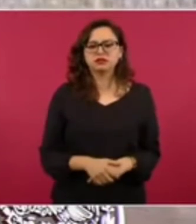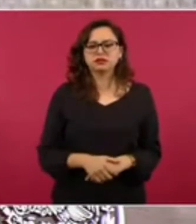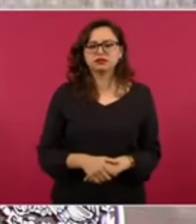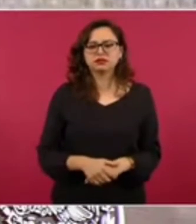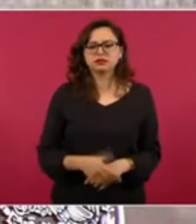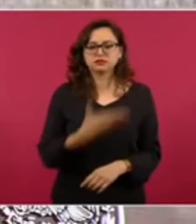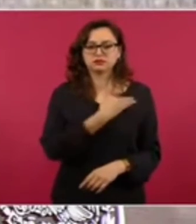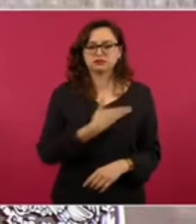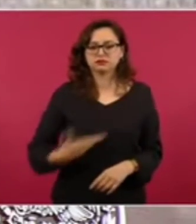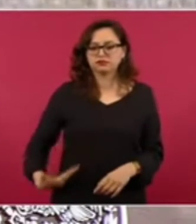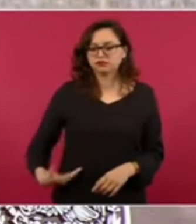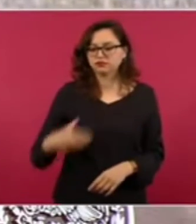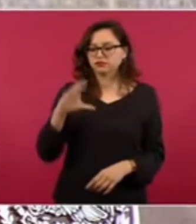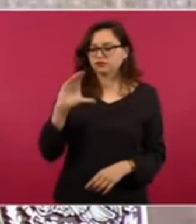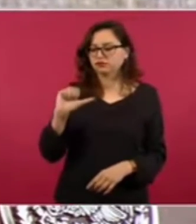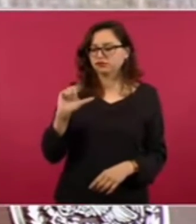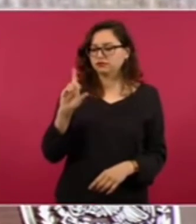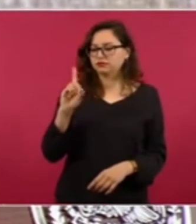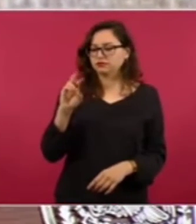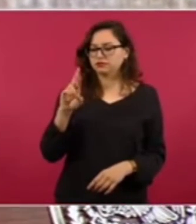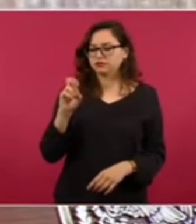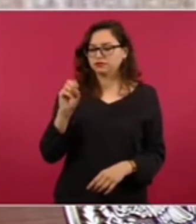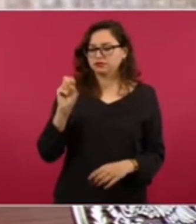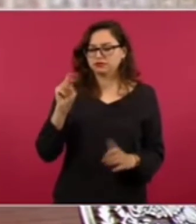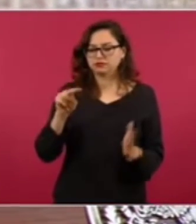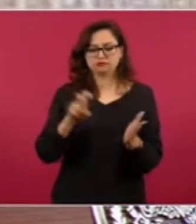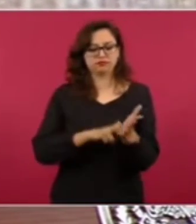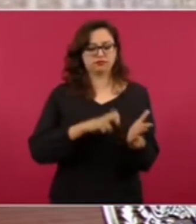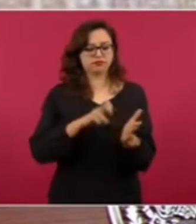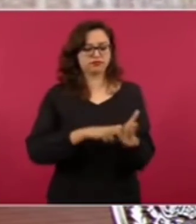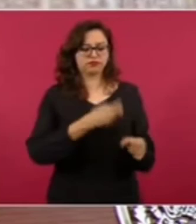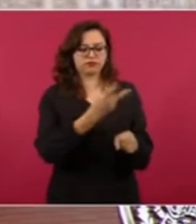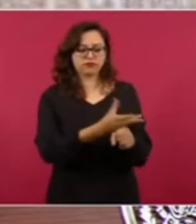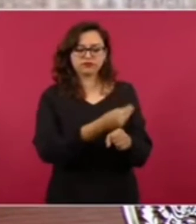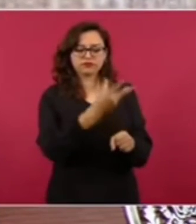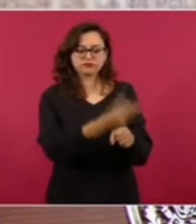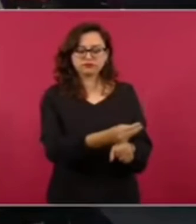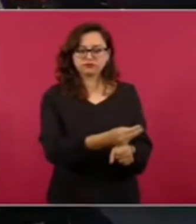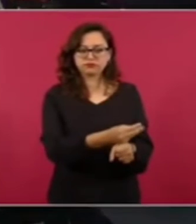para lo de las detenciones,